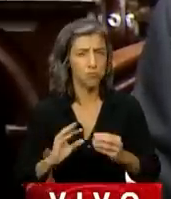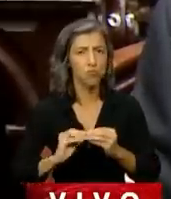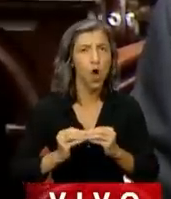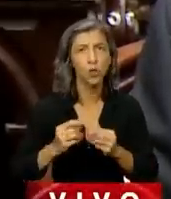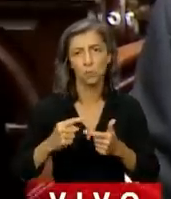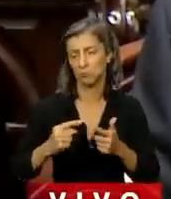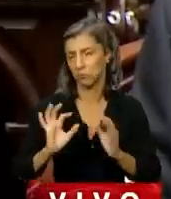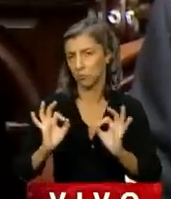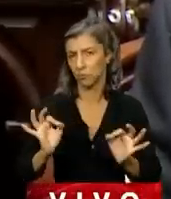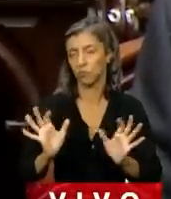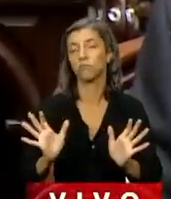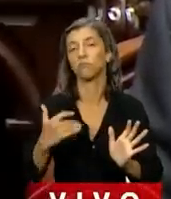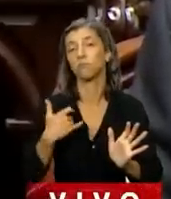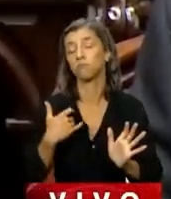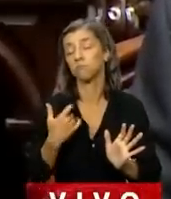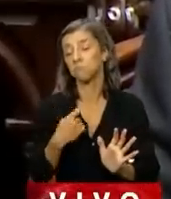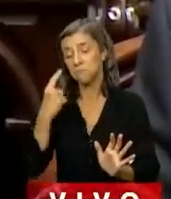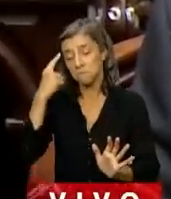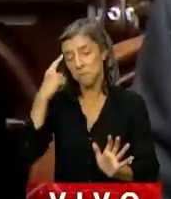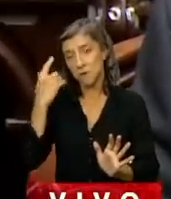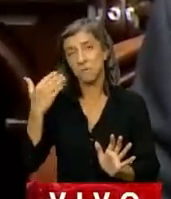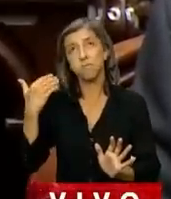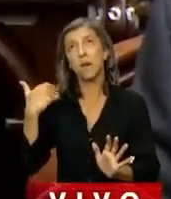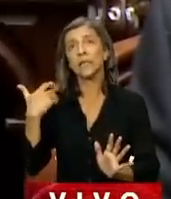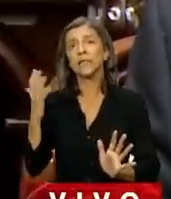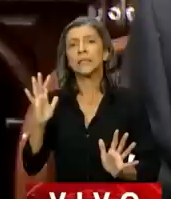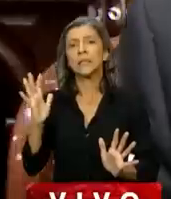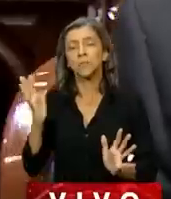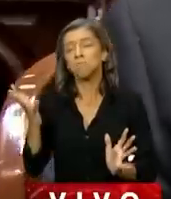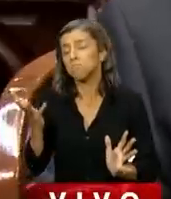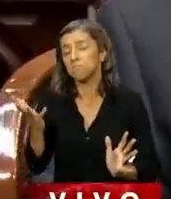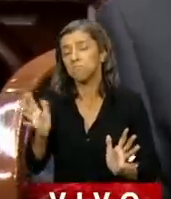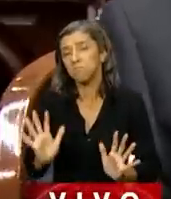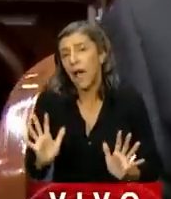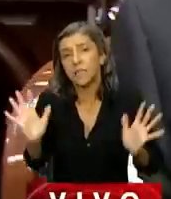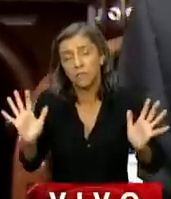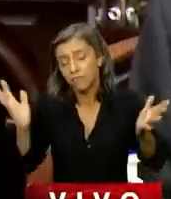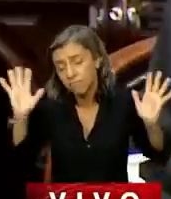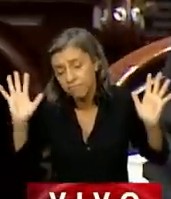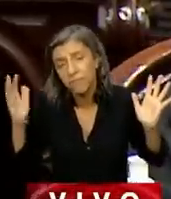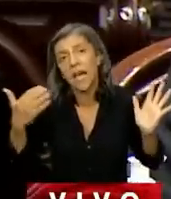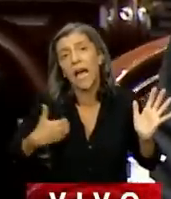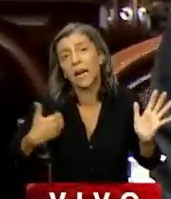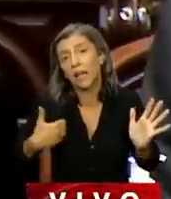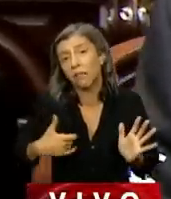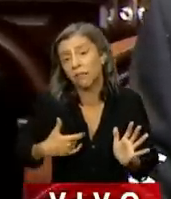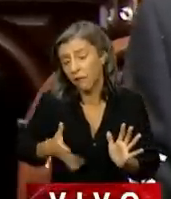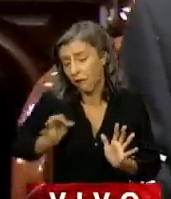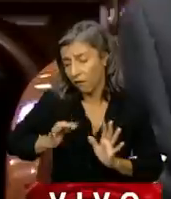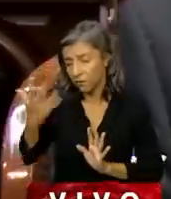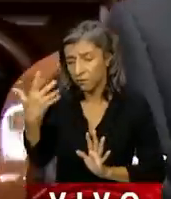A lo mejor no hubiésemos querido que esto ocurra, pero ha sido recurrente en la Argentina de los últimos